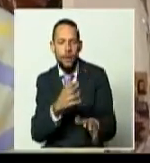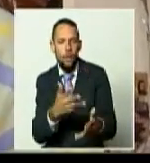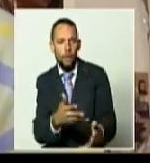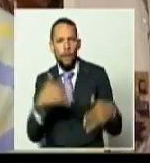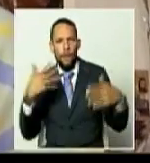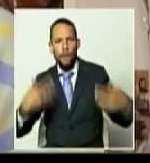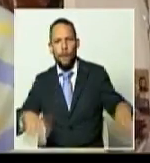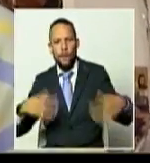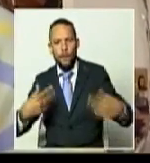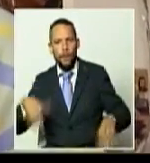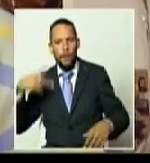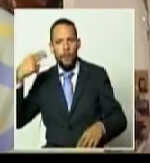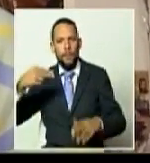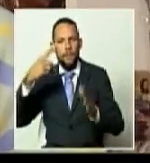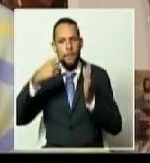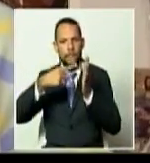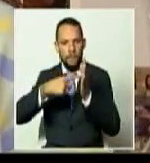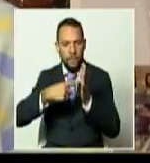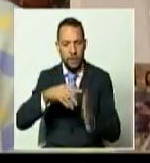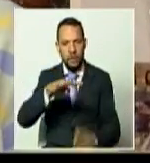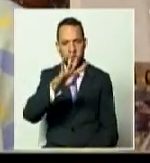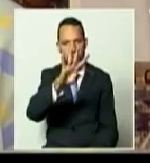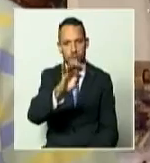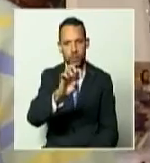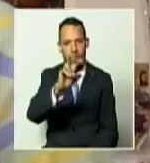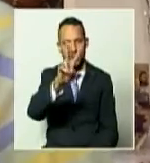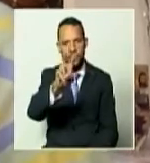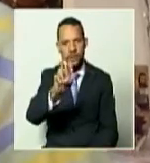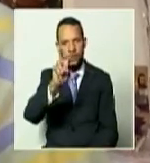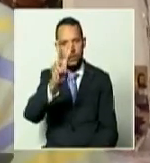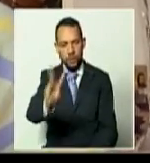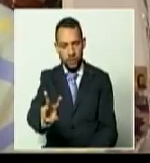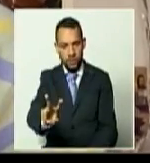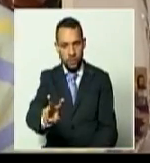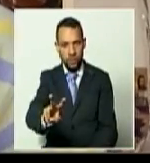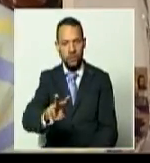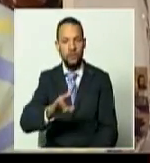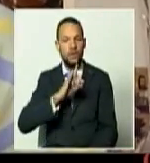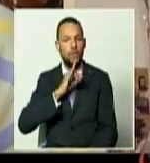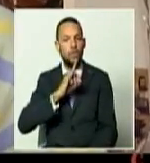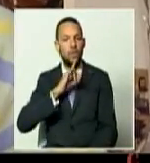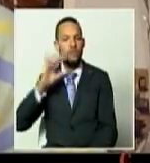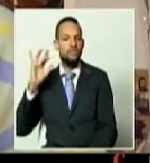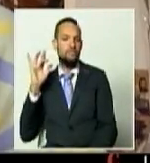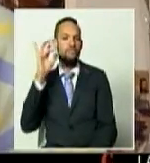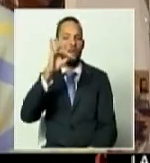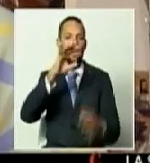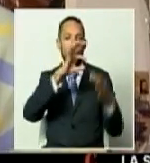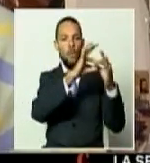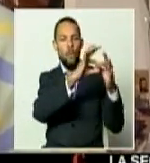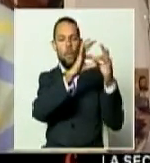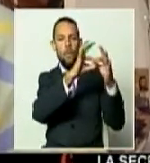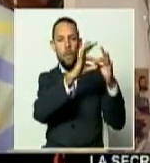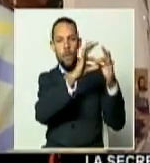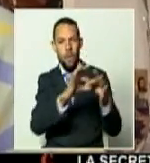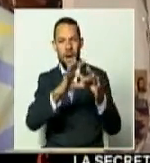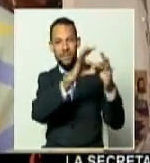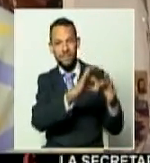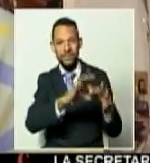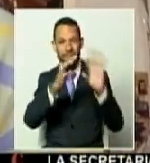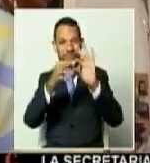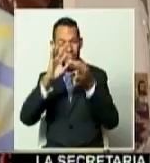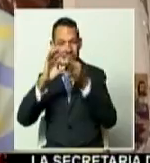hace una historia. En 1972, en Múnich, en los Juegos Olímpicos, estaba cuando el famoso